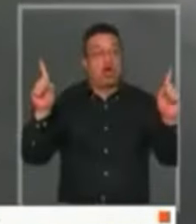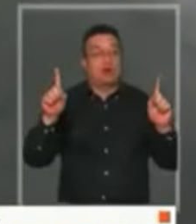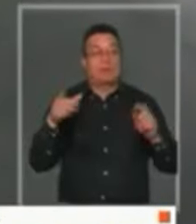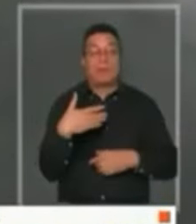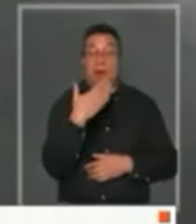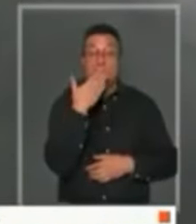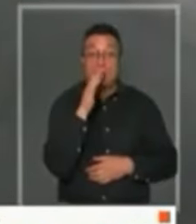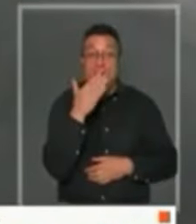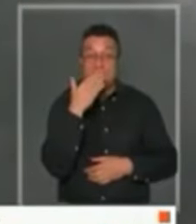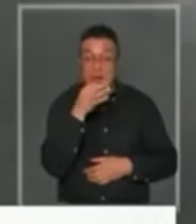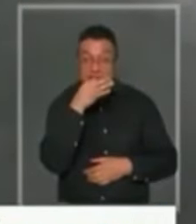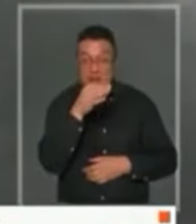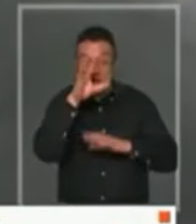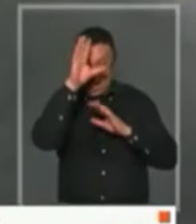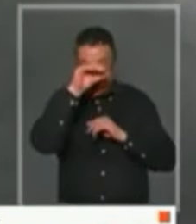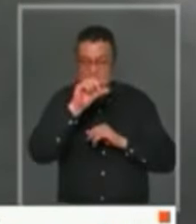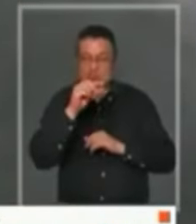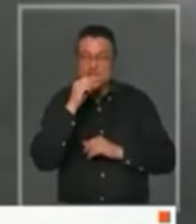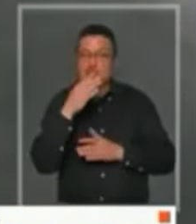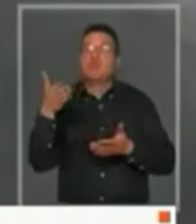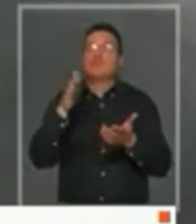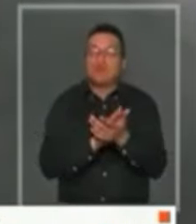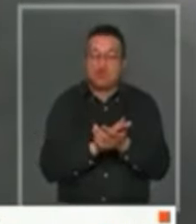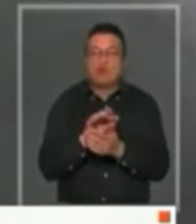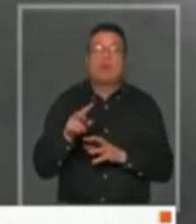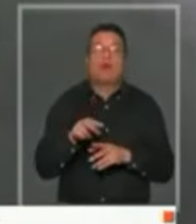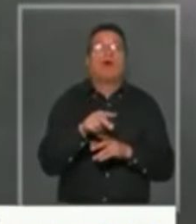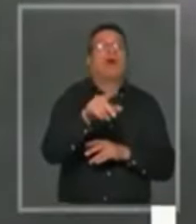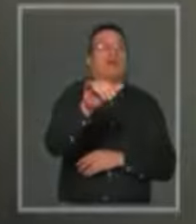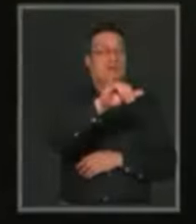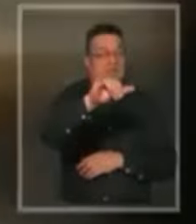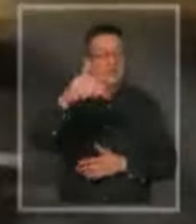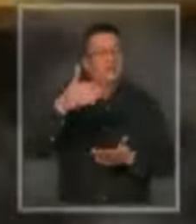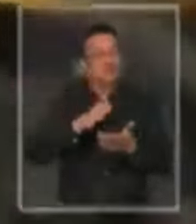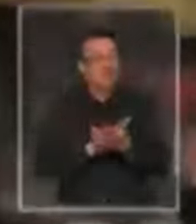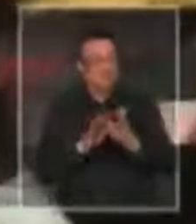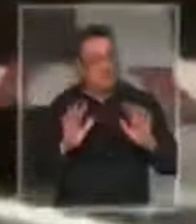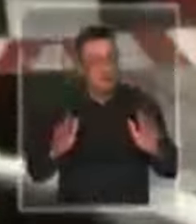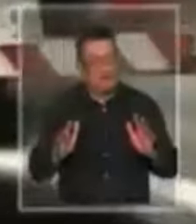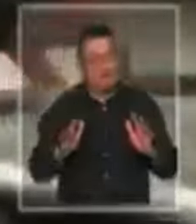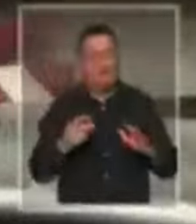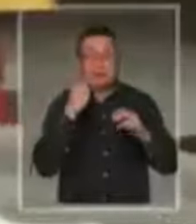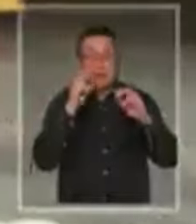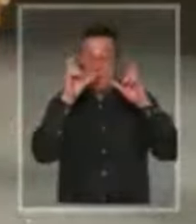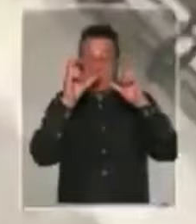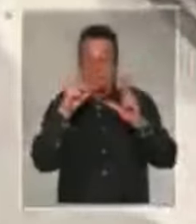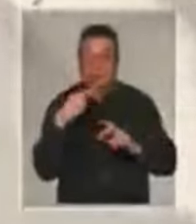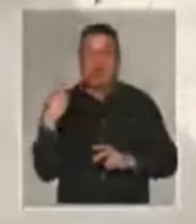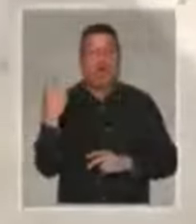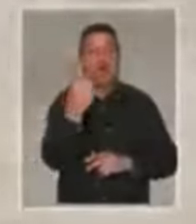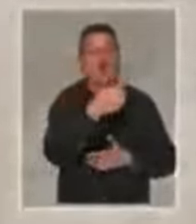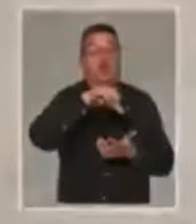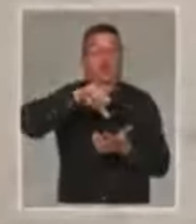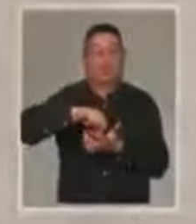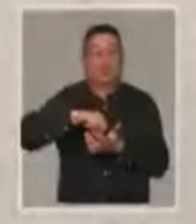Expertos creen que el felino murió al poco tiempo de entrar en contacto con los químicos tóxicos. La alerta está en toda la ciudad